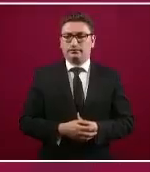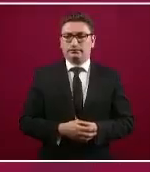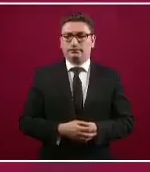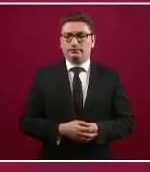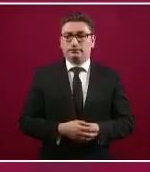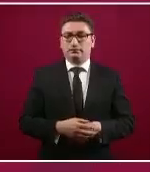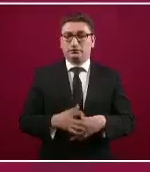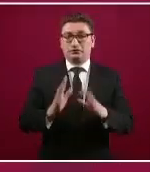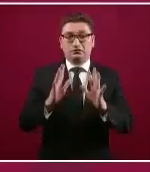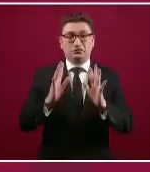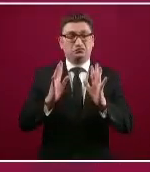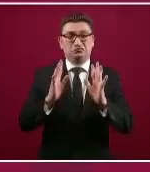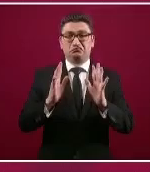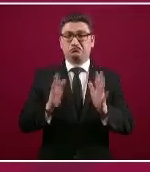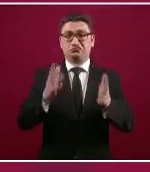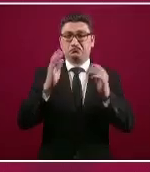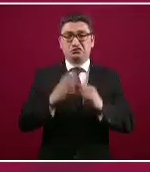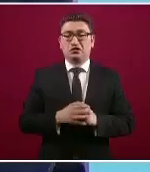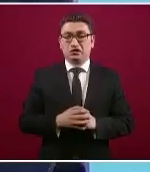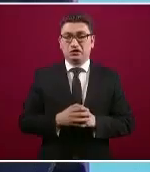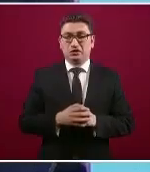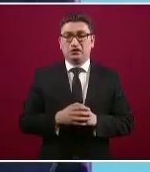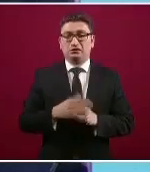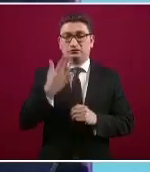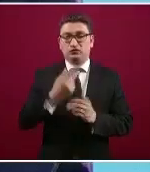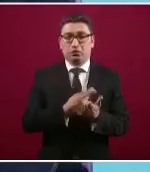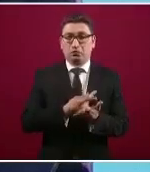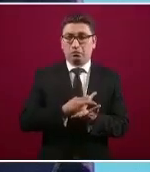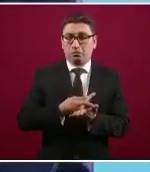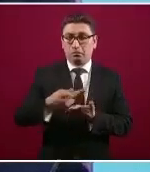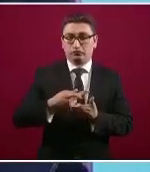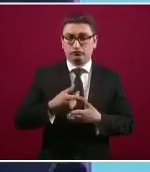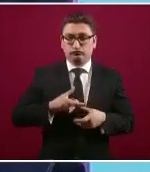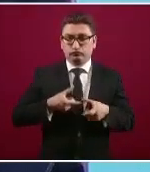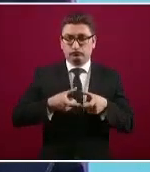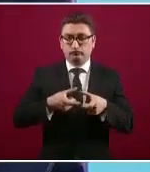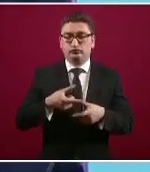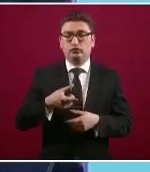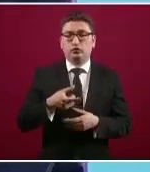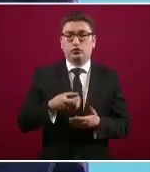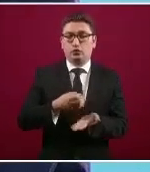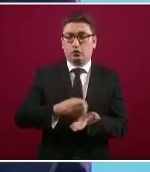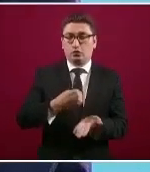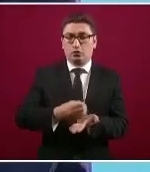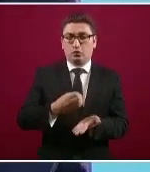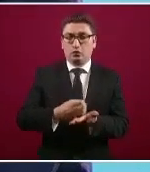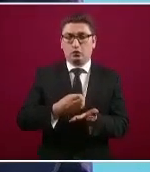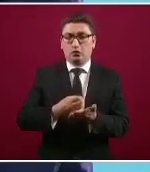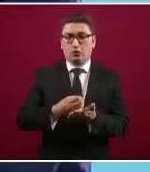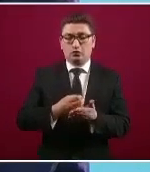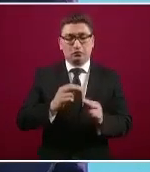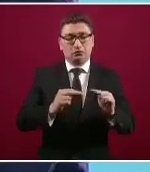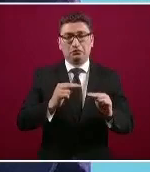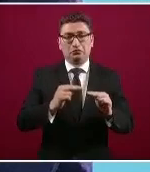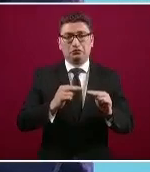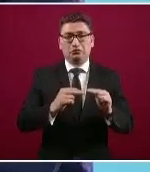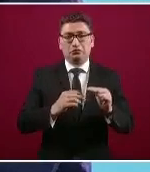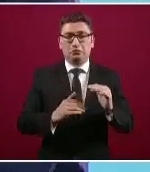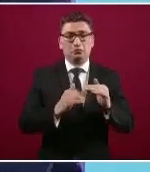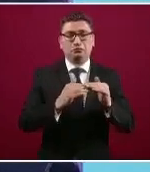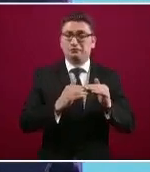el récord que se tenía en medallas de oro en competencias afuera del país, es decir,